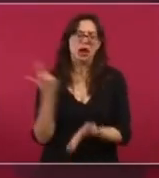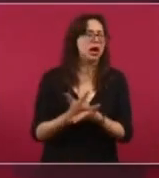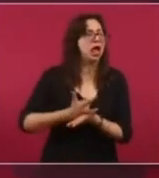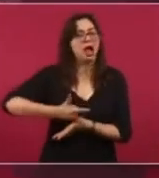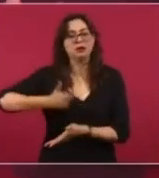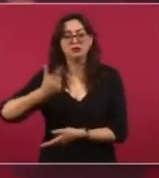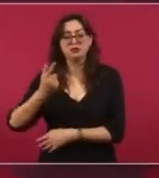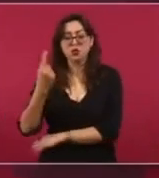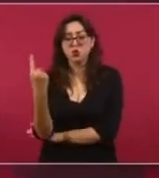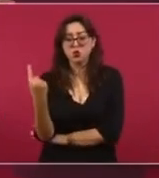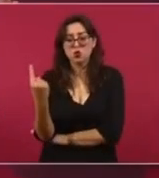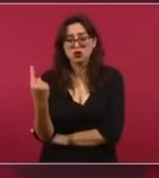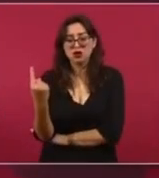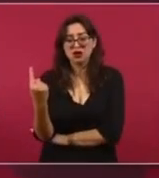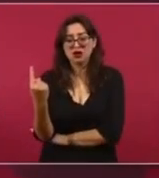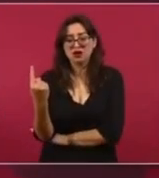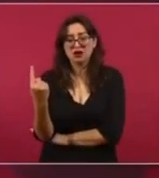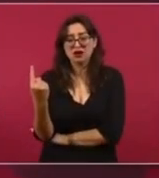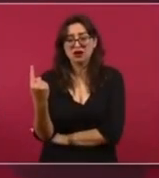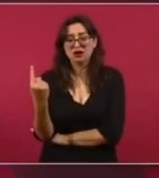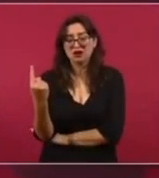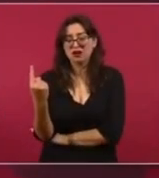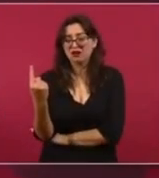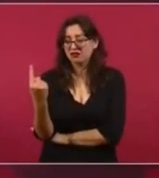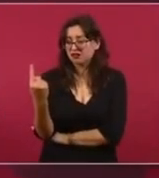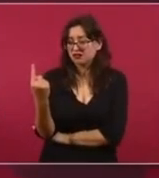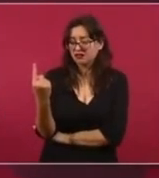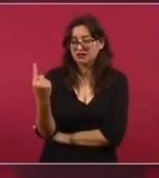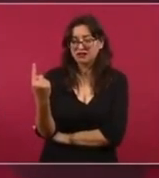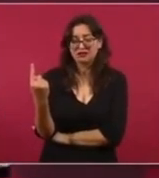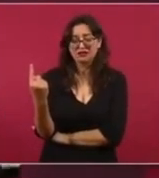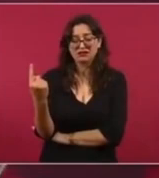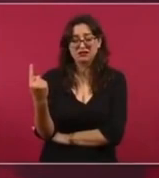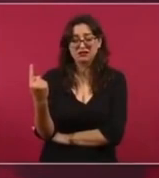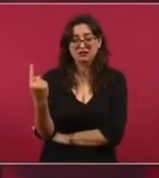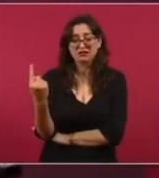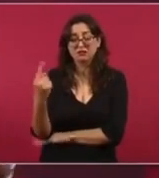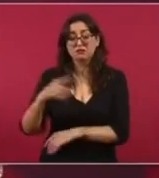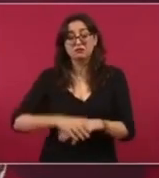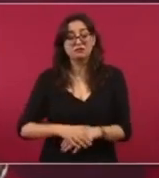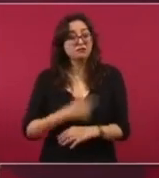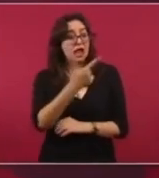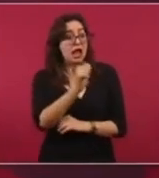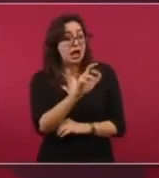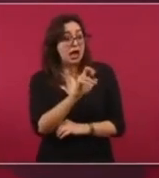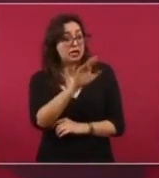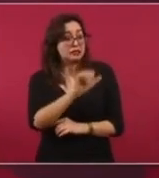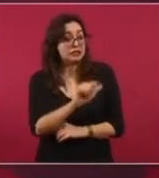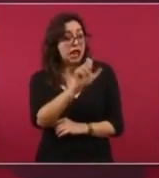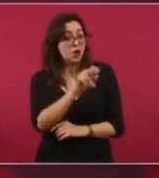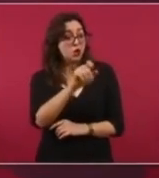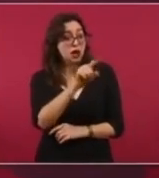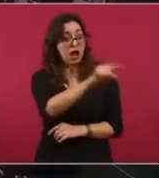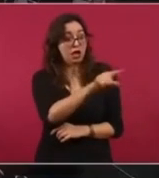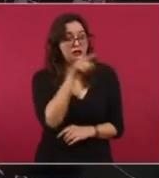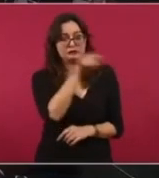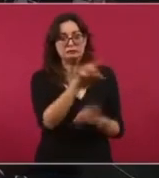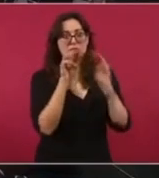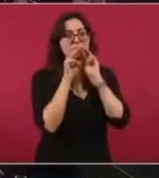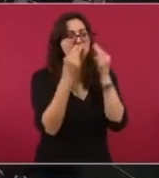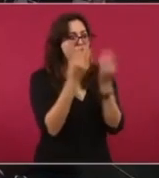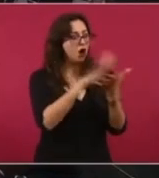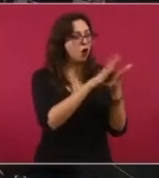O sea, casi está al nivel de lo de García Luna. Presidente, usted dijo